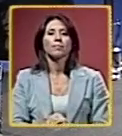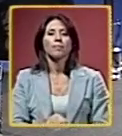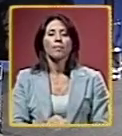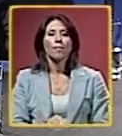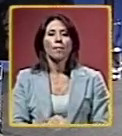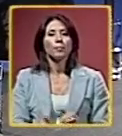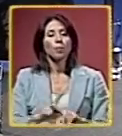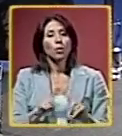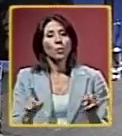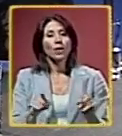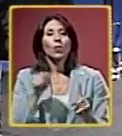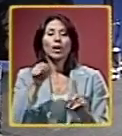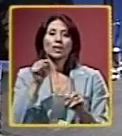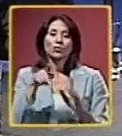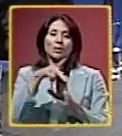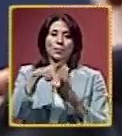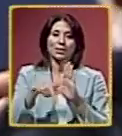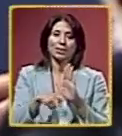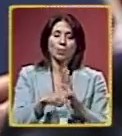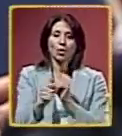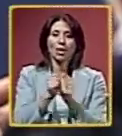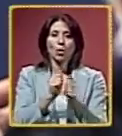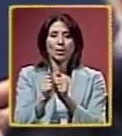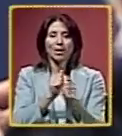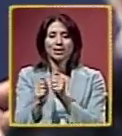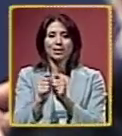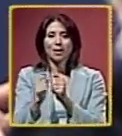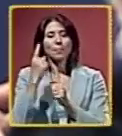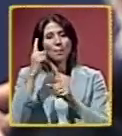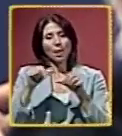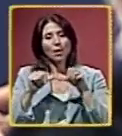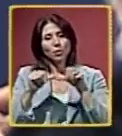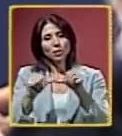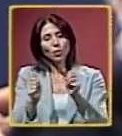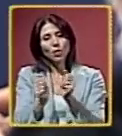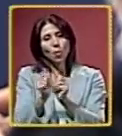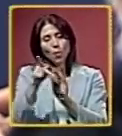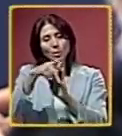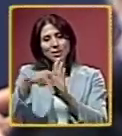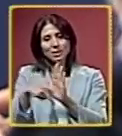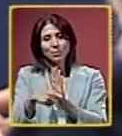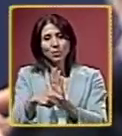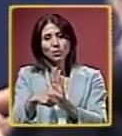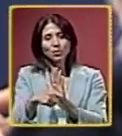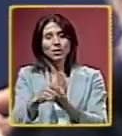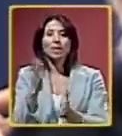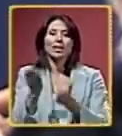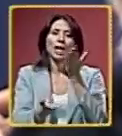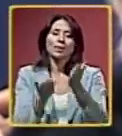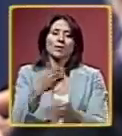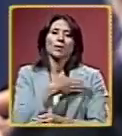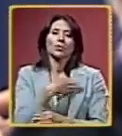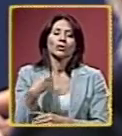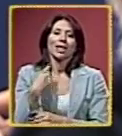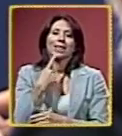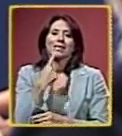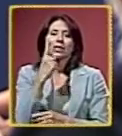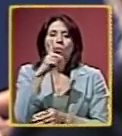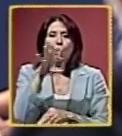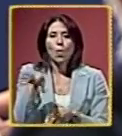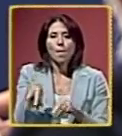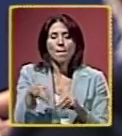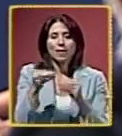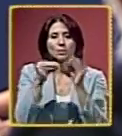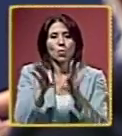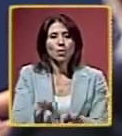Bueno, pero este es el principio de la competencia. Para seguir con los principios, y tal vez me gustaría mencionar uno más que me parece